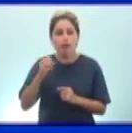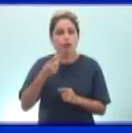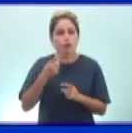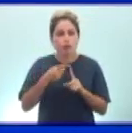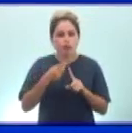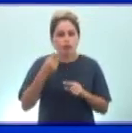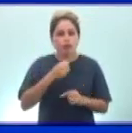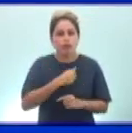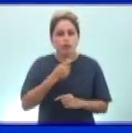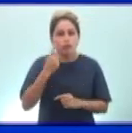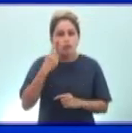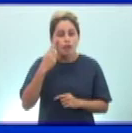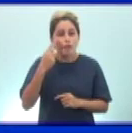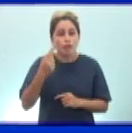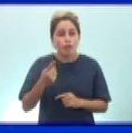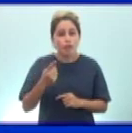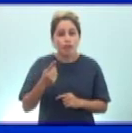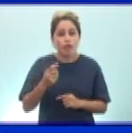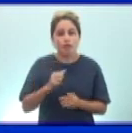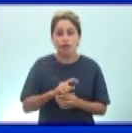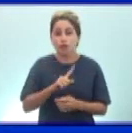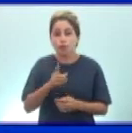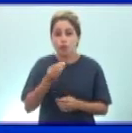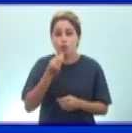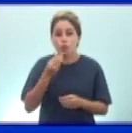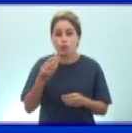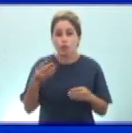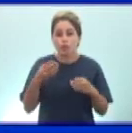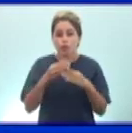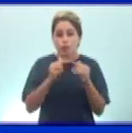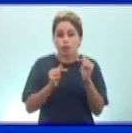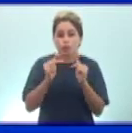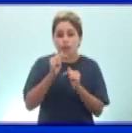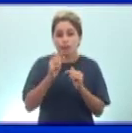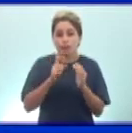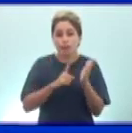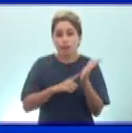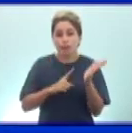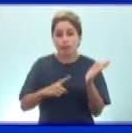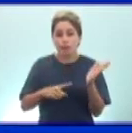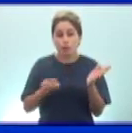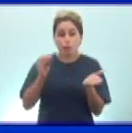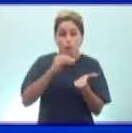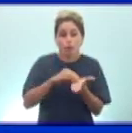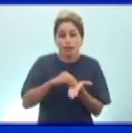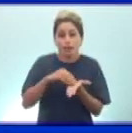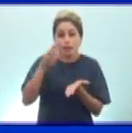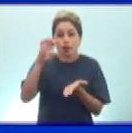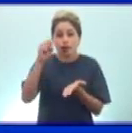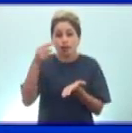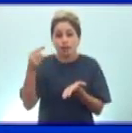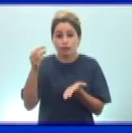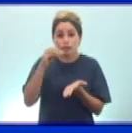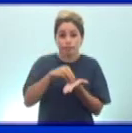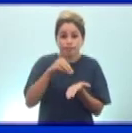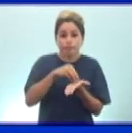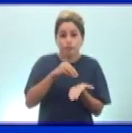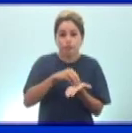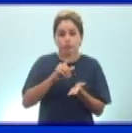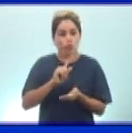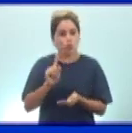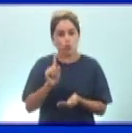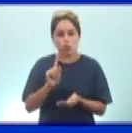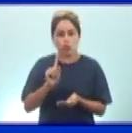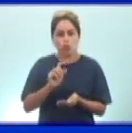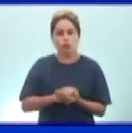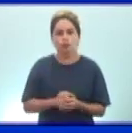se den cuenta que no podemos completar la distribución electrónica colocando electrones de manera arbitraria. Comenzaríamos con el